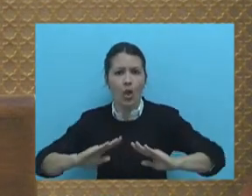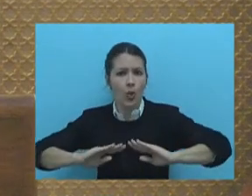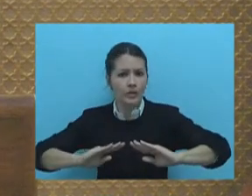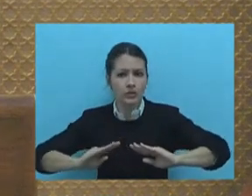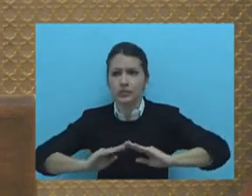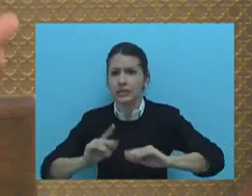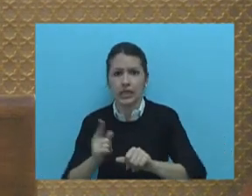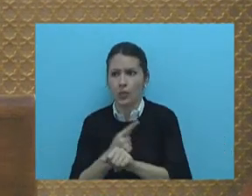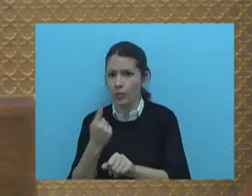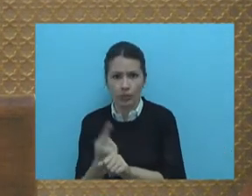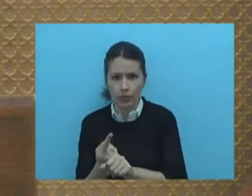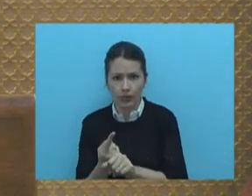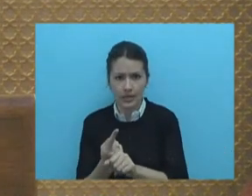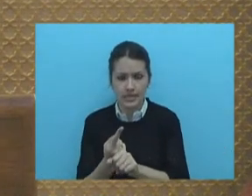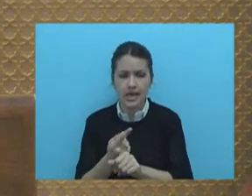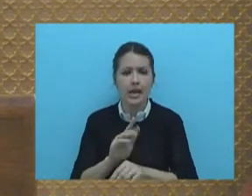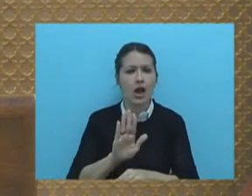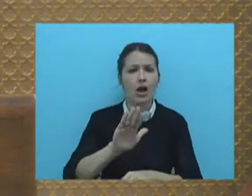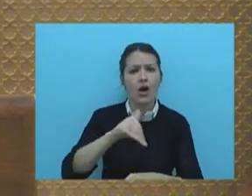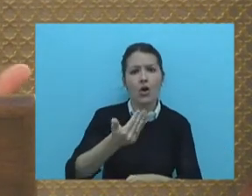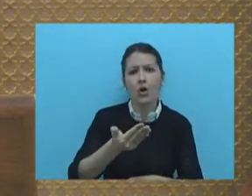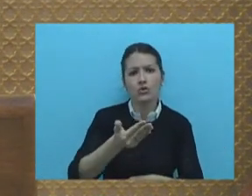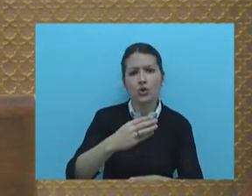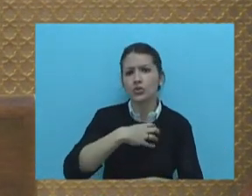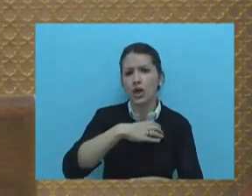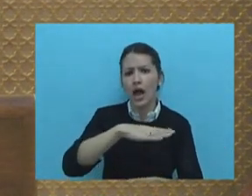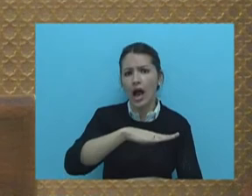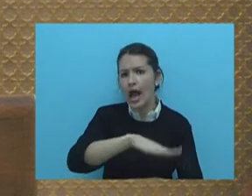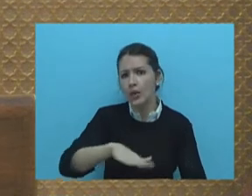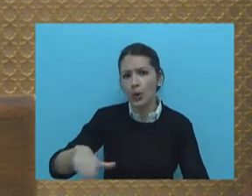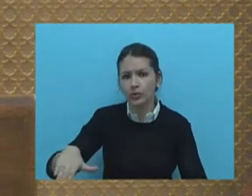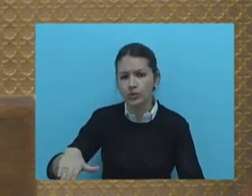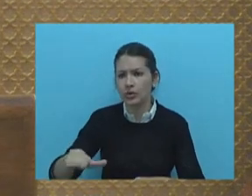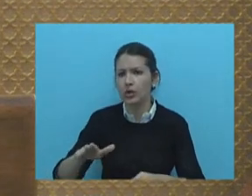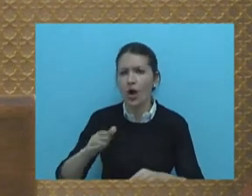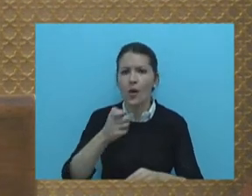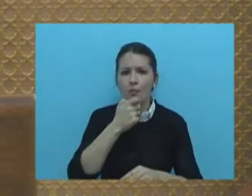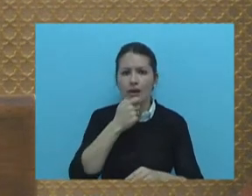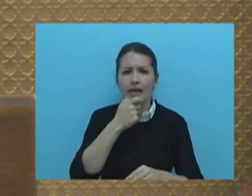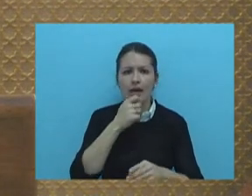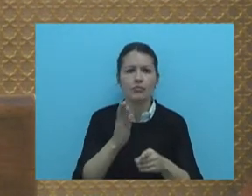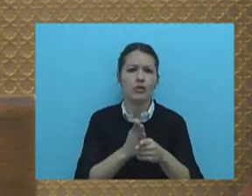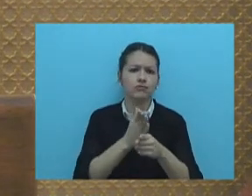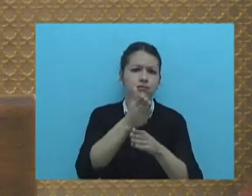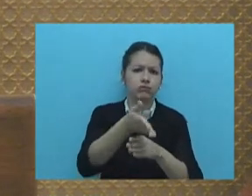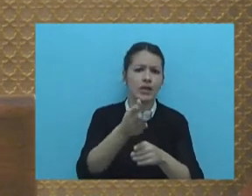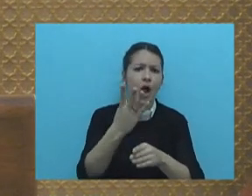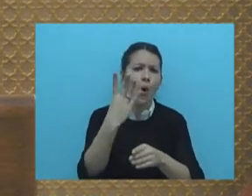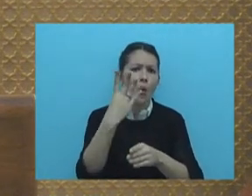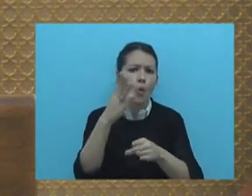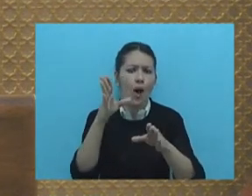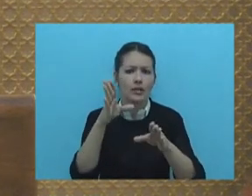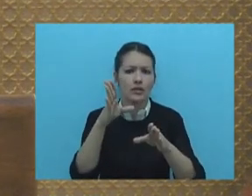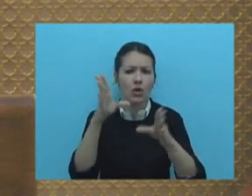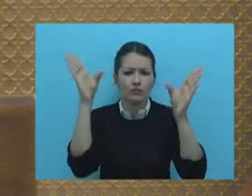no tienen el medio de móvil para llegar o tienen que ir a las 4 de la mañana a un hospital para poder sacar turno. Y lo que nosotros queremos